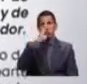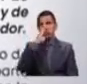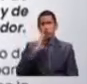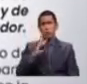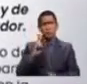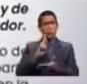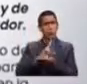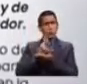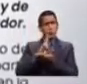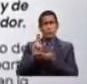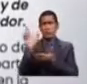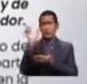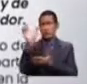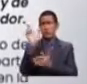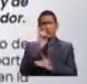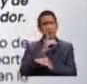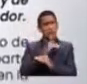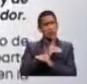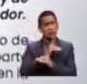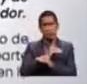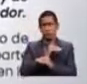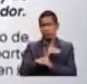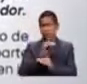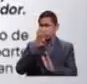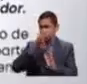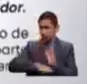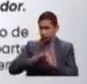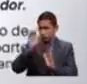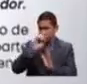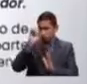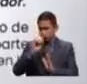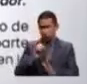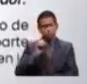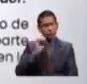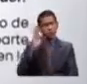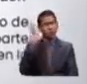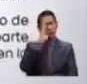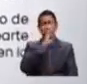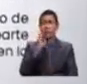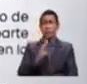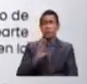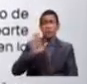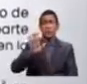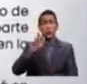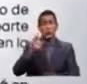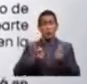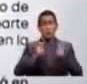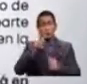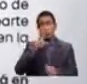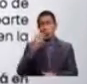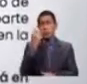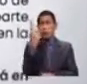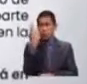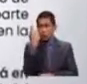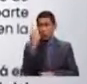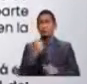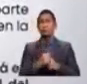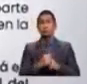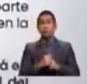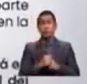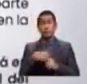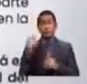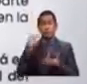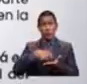beneficios tributarios concedidos por la Ley Orgánica de Discapacidades. Su auto, modelo 2011, y la embarcación